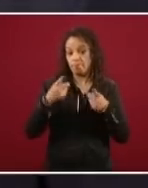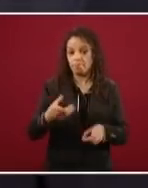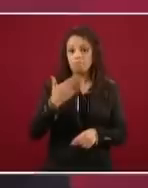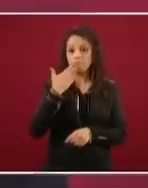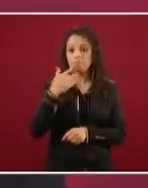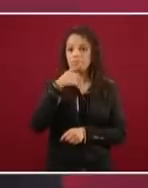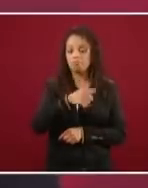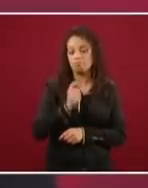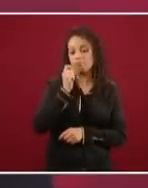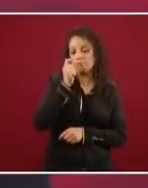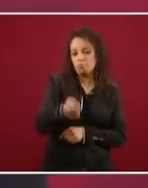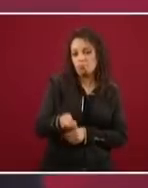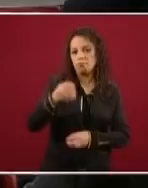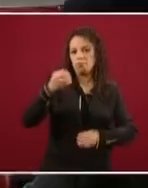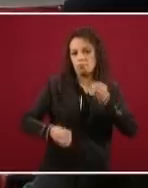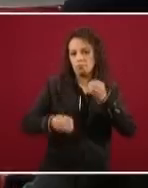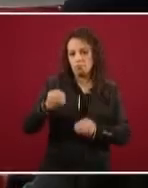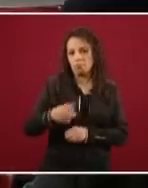expresidentes